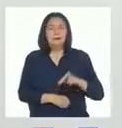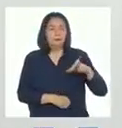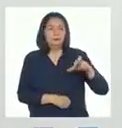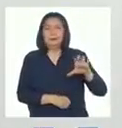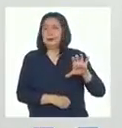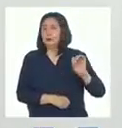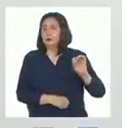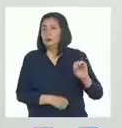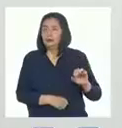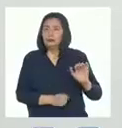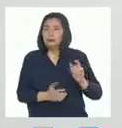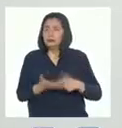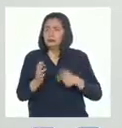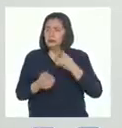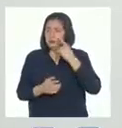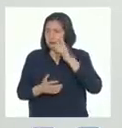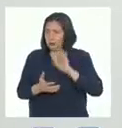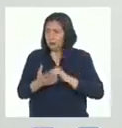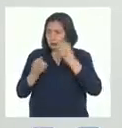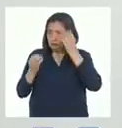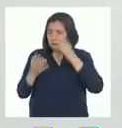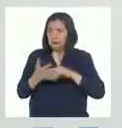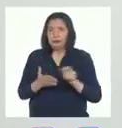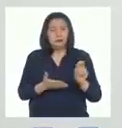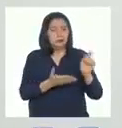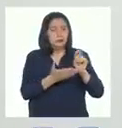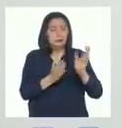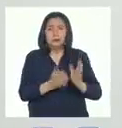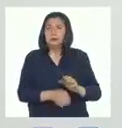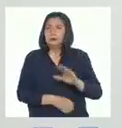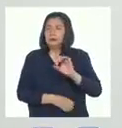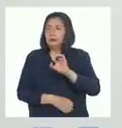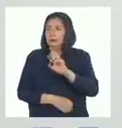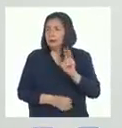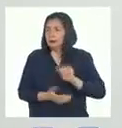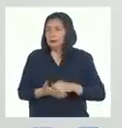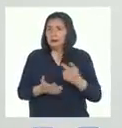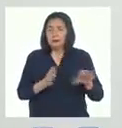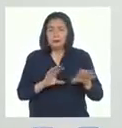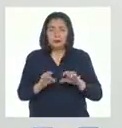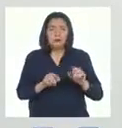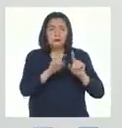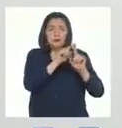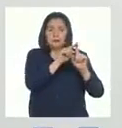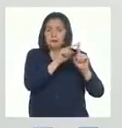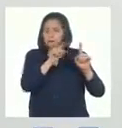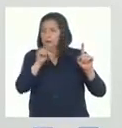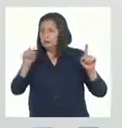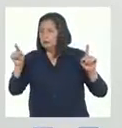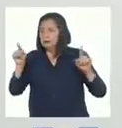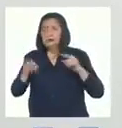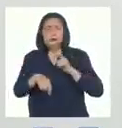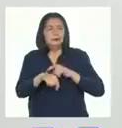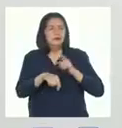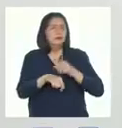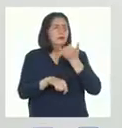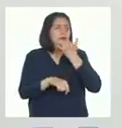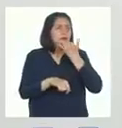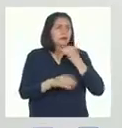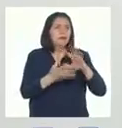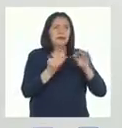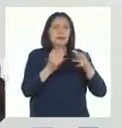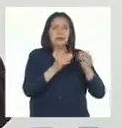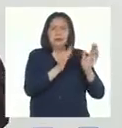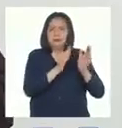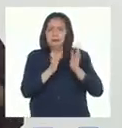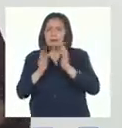Paco Yunque. Hemos conocido datos sobre el autor, César Vallejo, y hemos elaborado una línea de tiempo con los hechos que sucedieron en